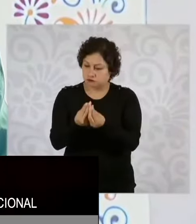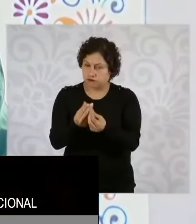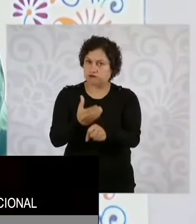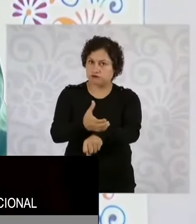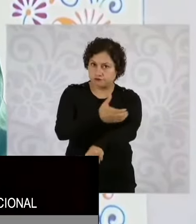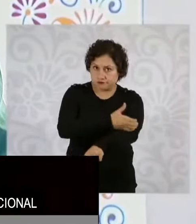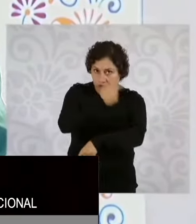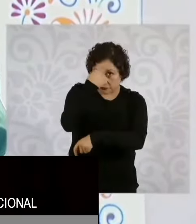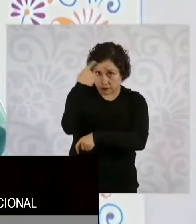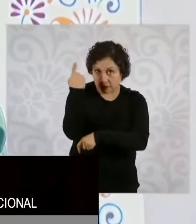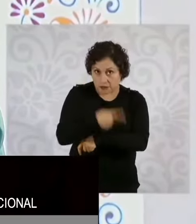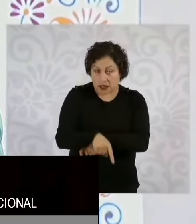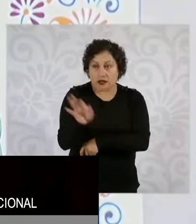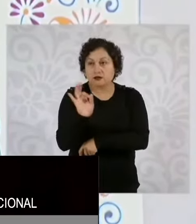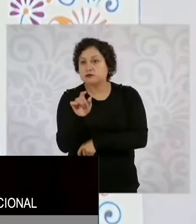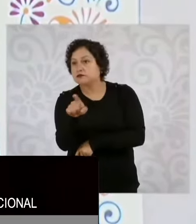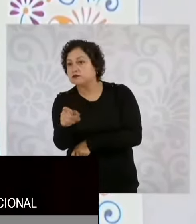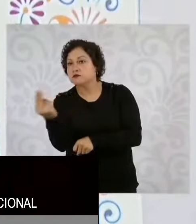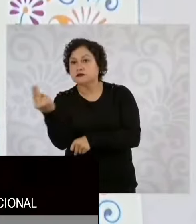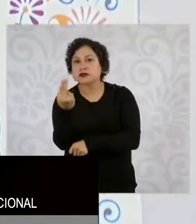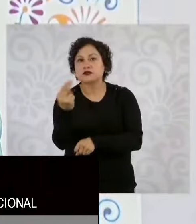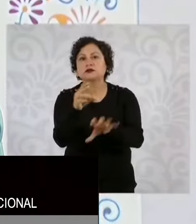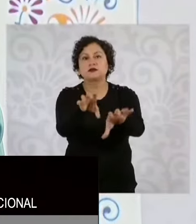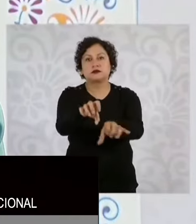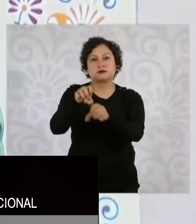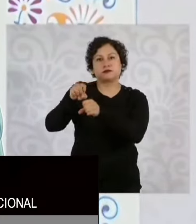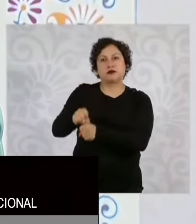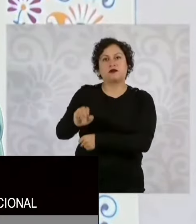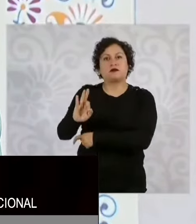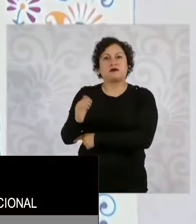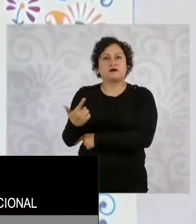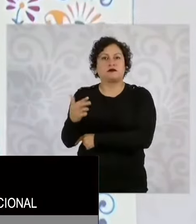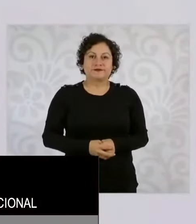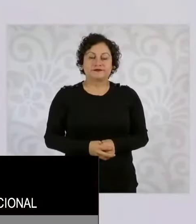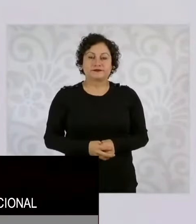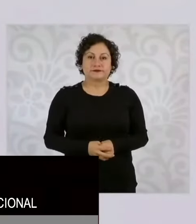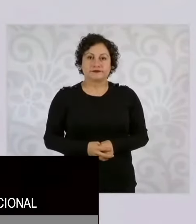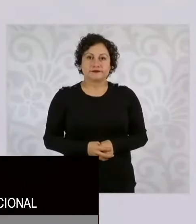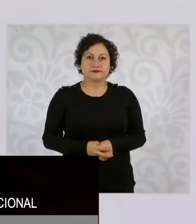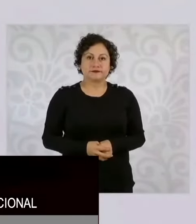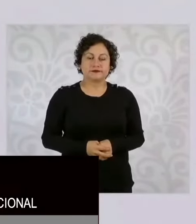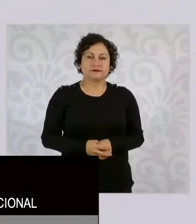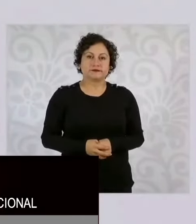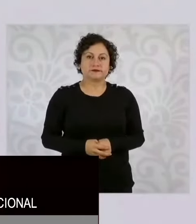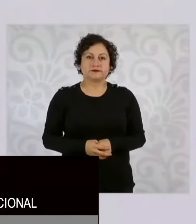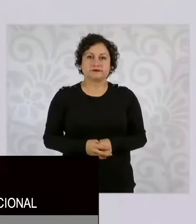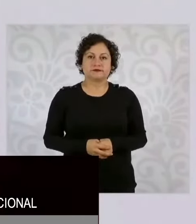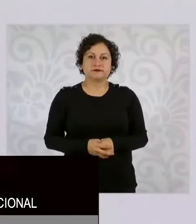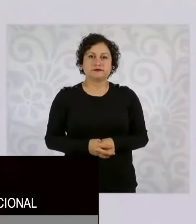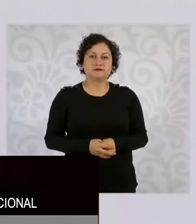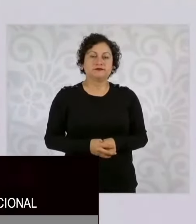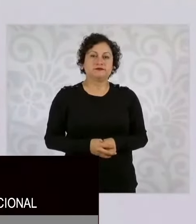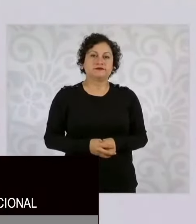por los jueces de distrito y los magistrados de circuito ni por la propia Suprema Corte de Justicia de la Nación. Entonces,